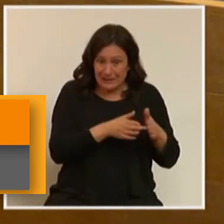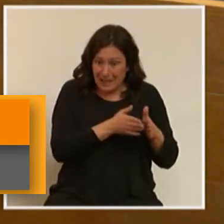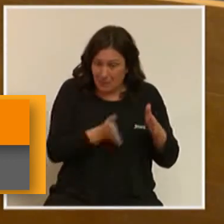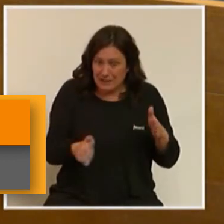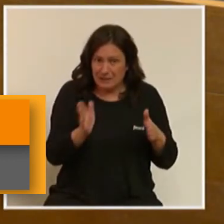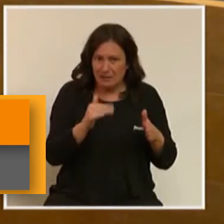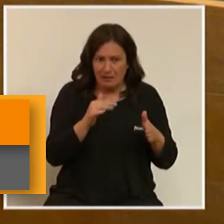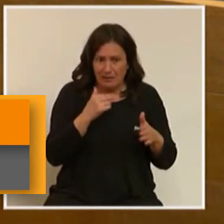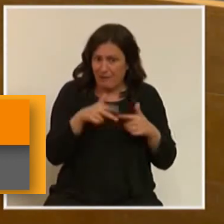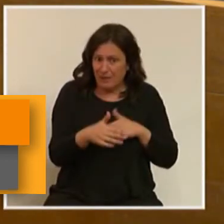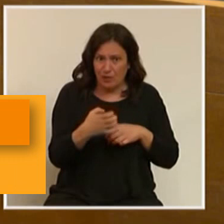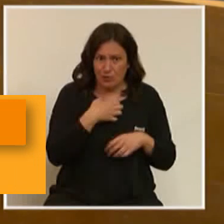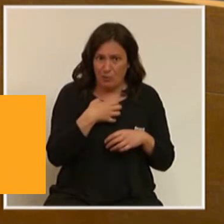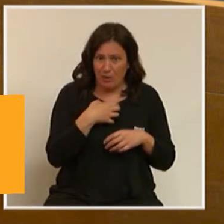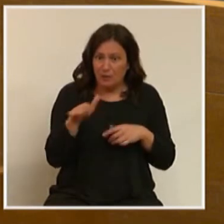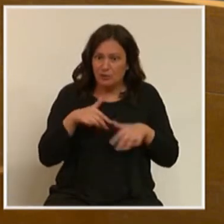¿Van a ponerse ustedes en marcha? Oiga,